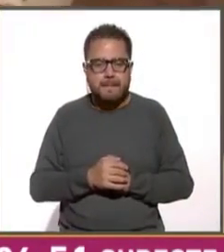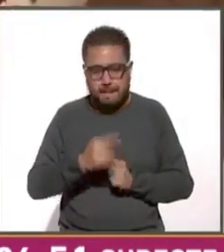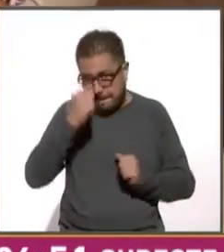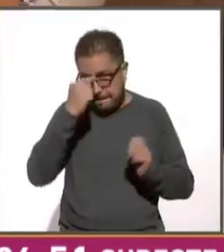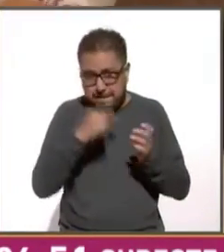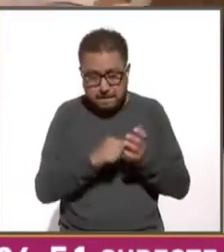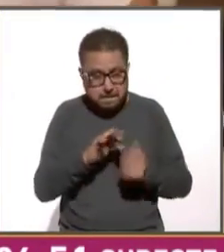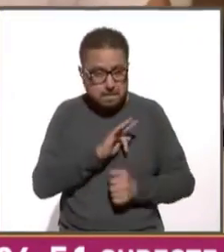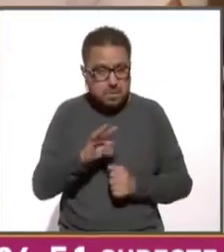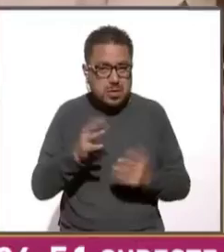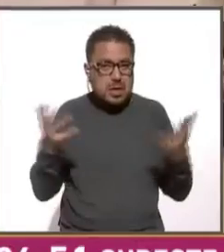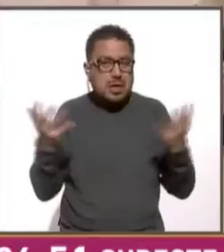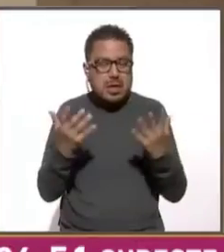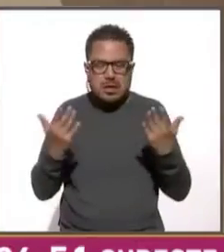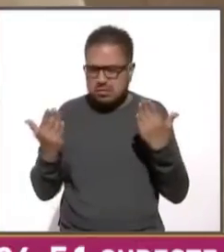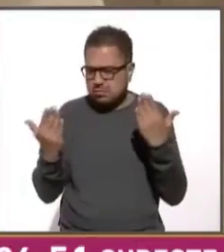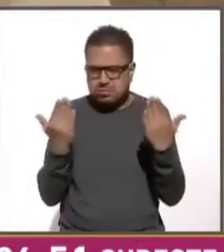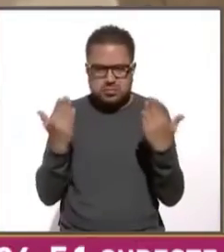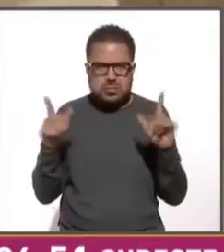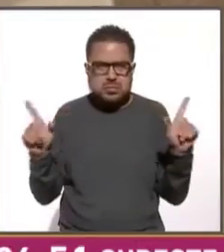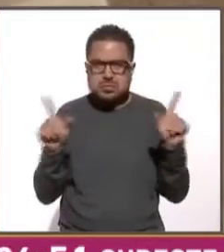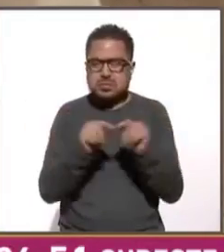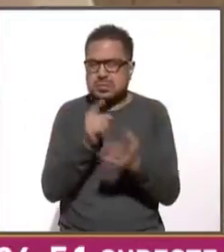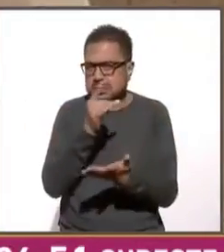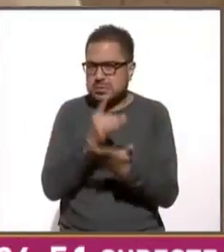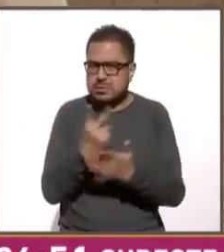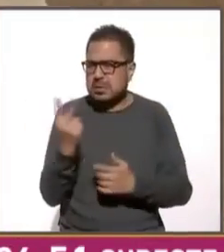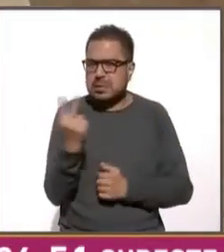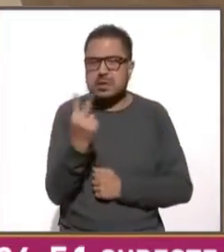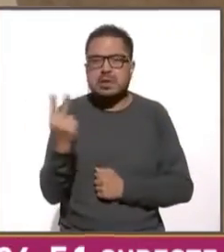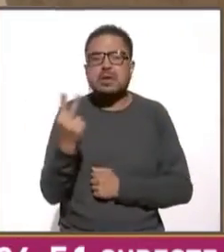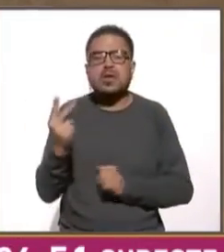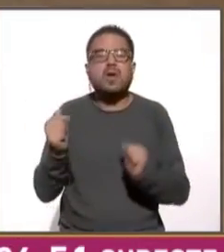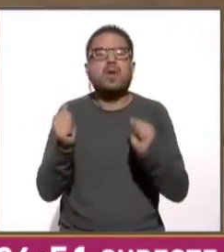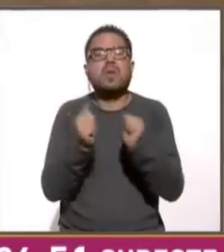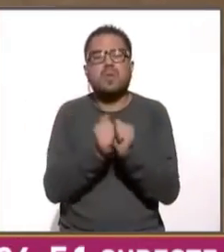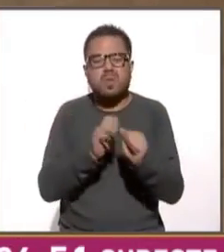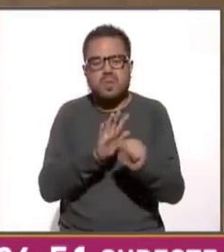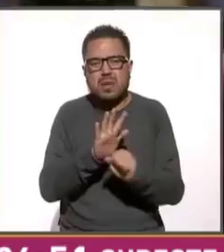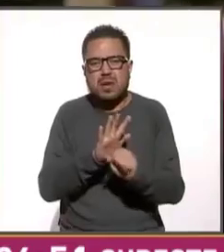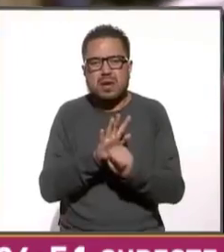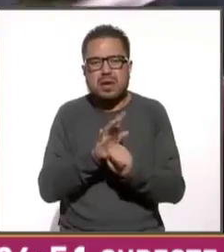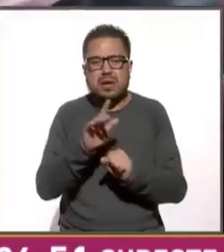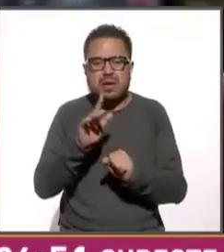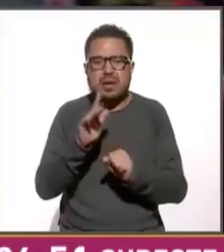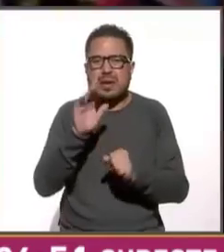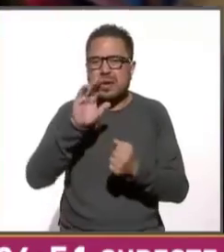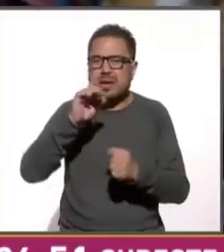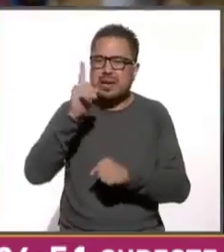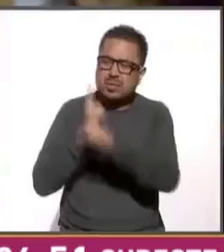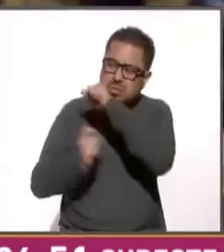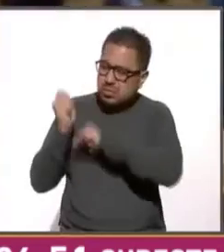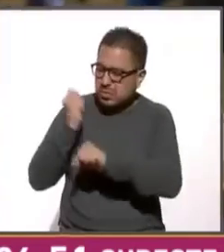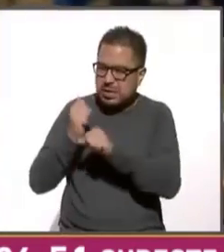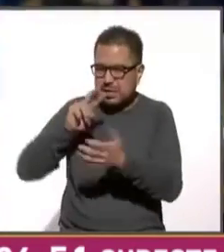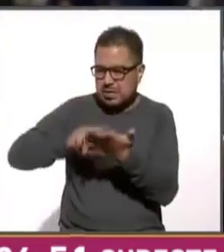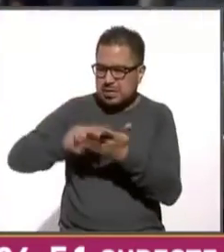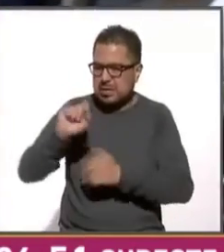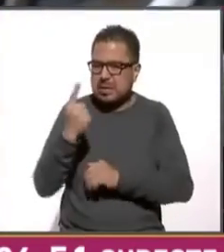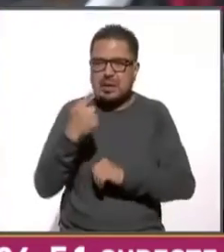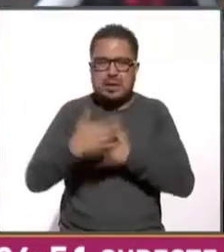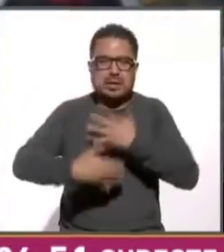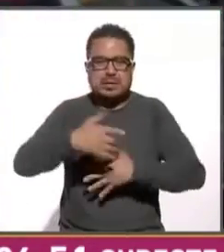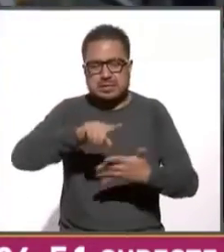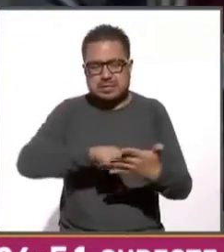que podemos hacer alguna comparación no solamente entre ellas, sino respecto al 21, al año pasado que tuvimos 15